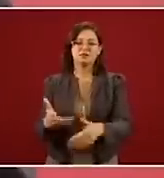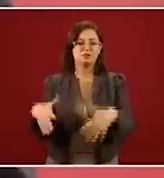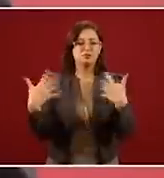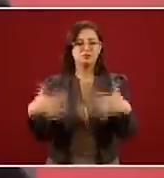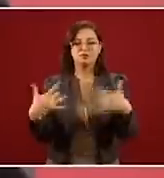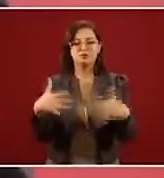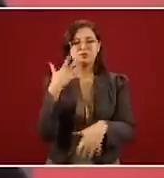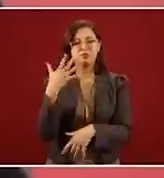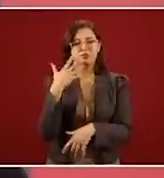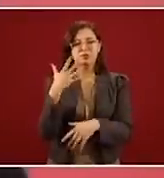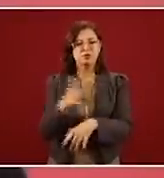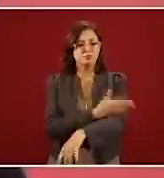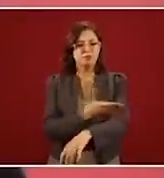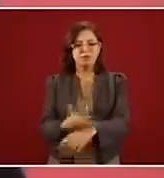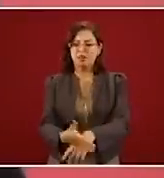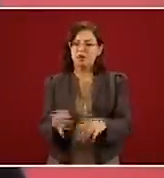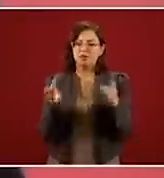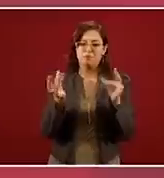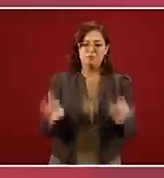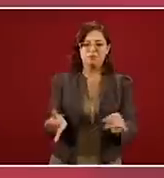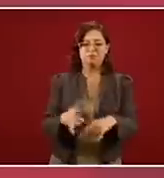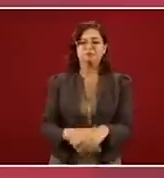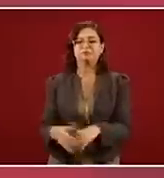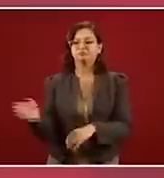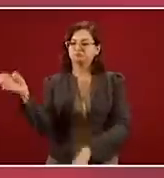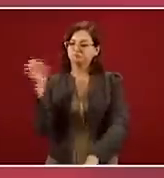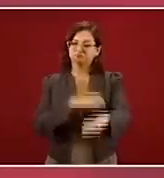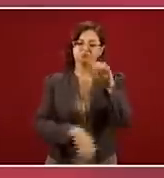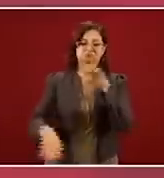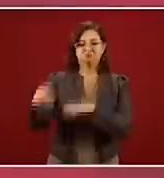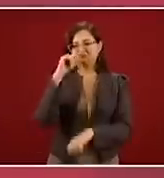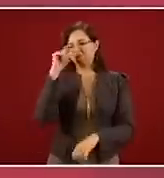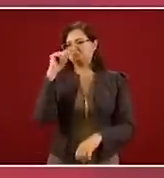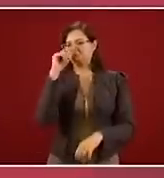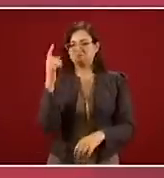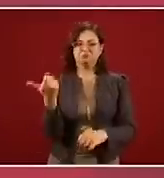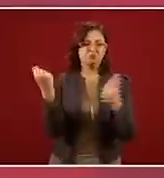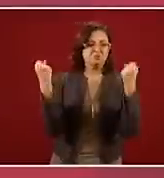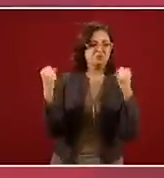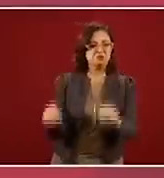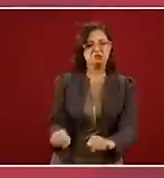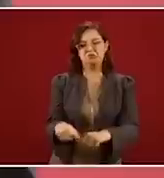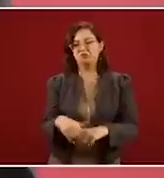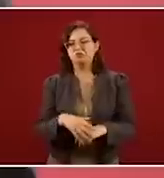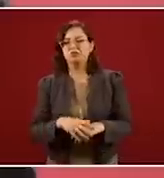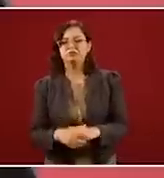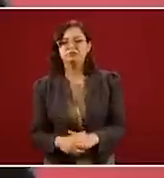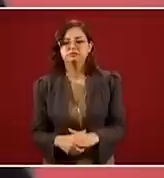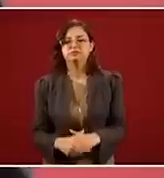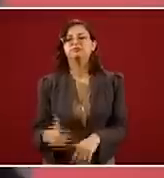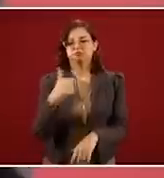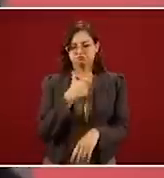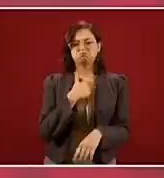una empresa con mucha prepotencia, mucho autoritarismo, y me